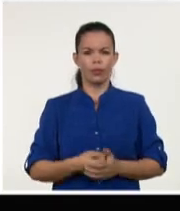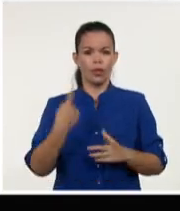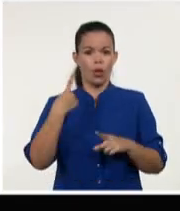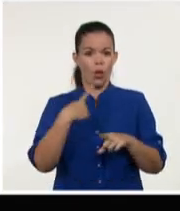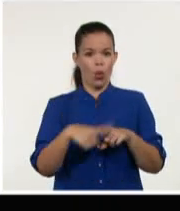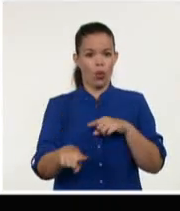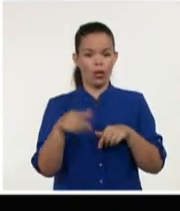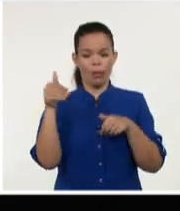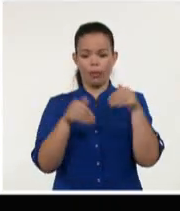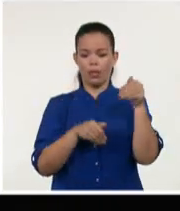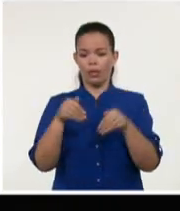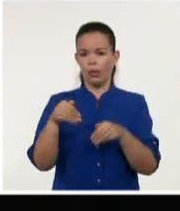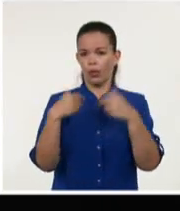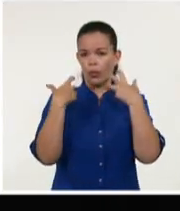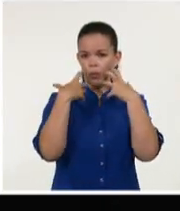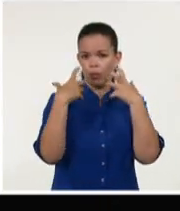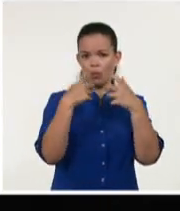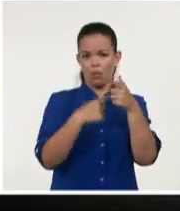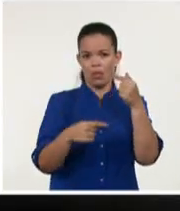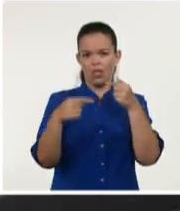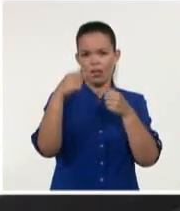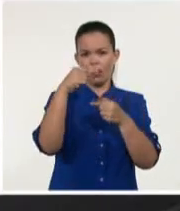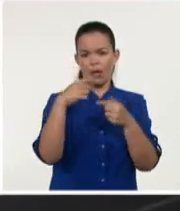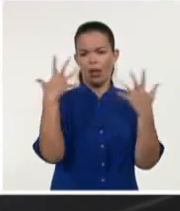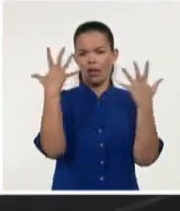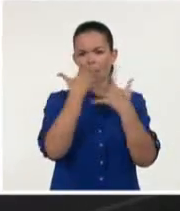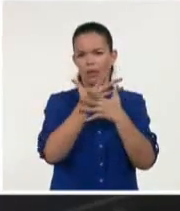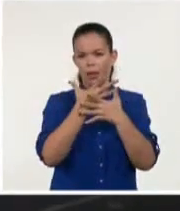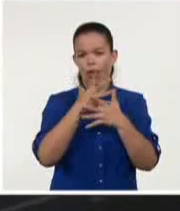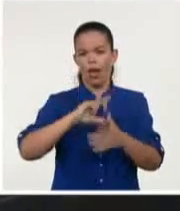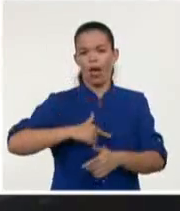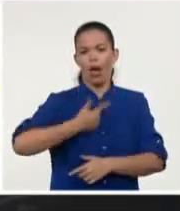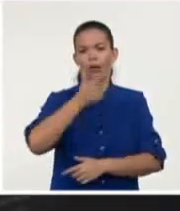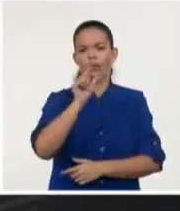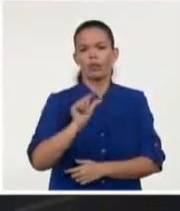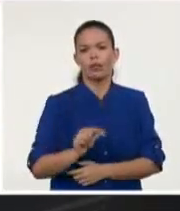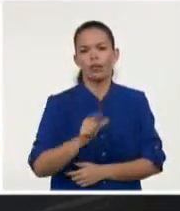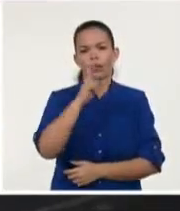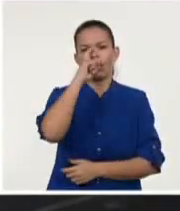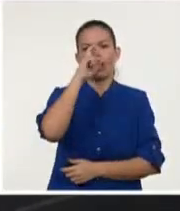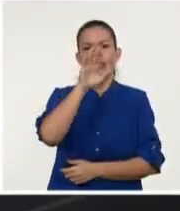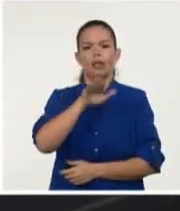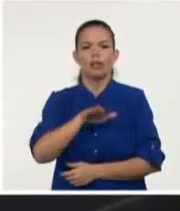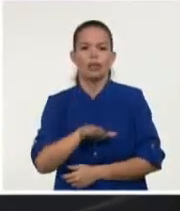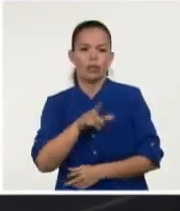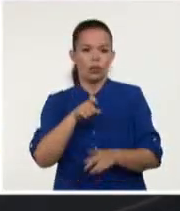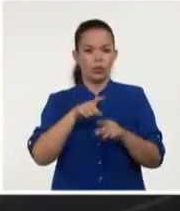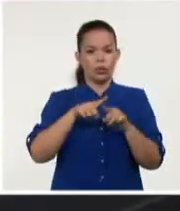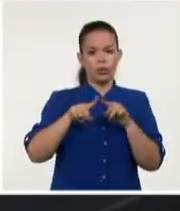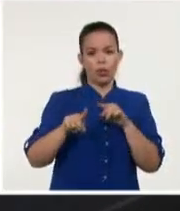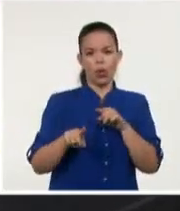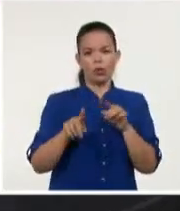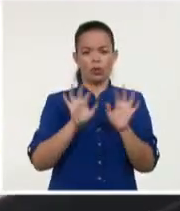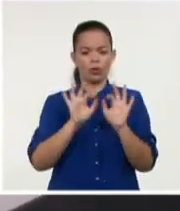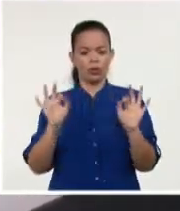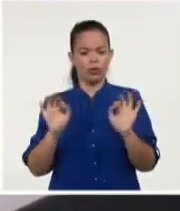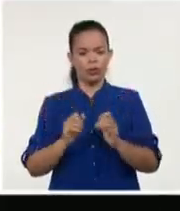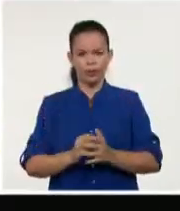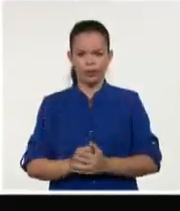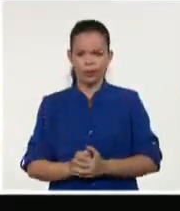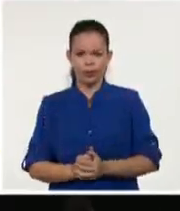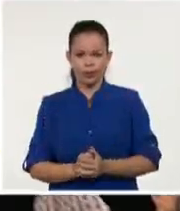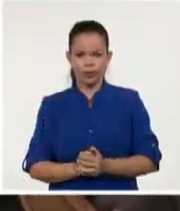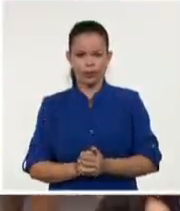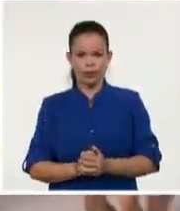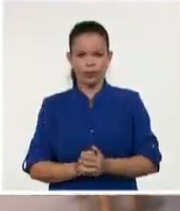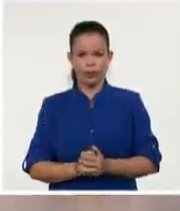principales, Yaguipar interpretó el personaje del niño, Janier Gómez el de Escamillo y Benjamín Poirier como Zúñiga. Con la tercera y